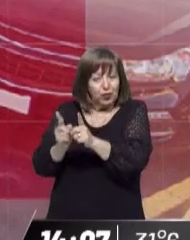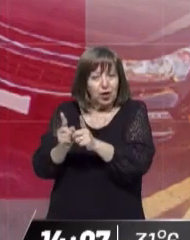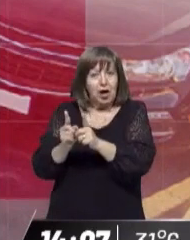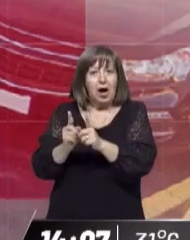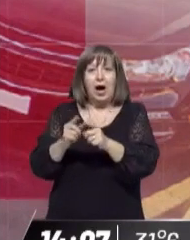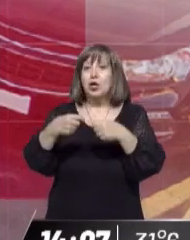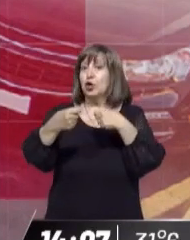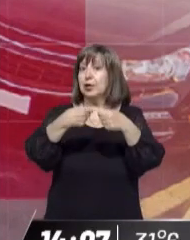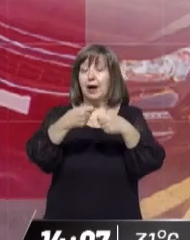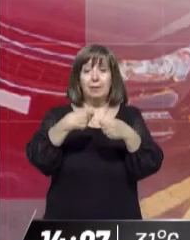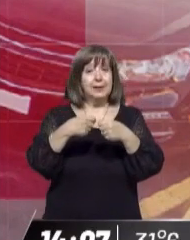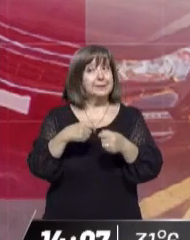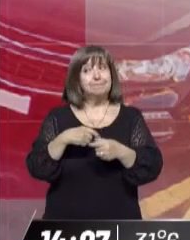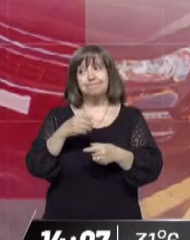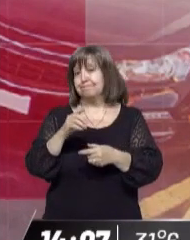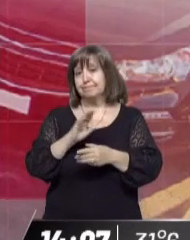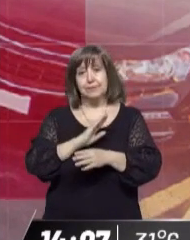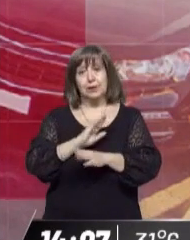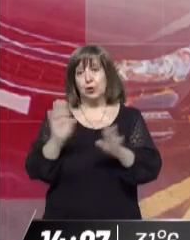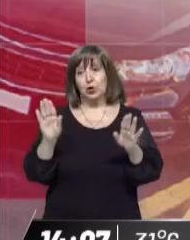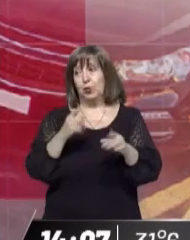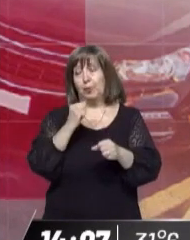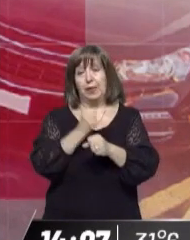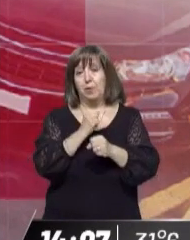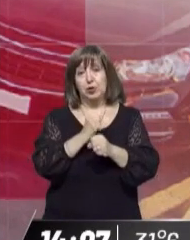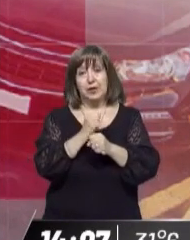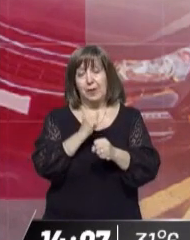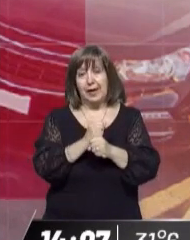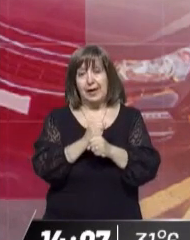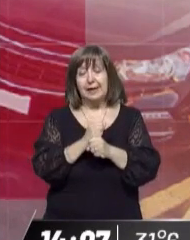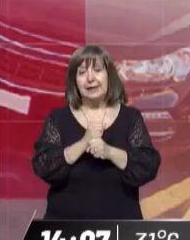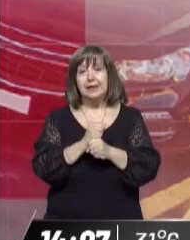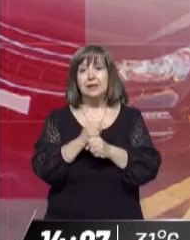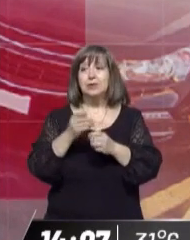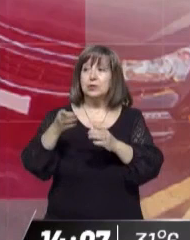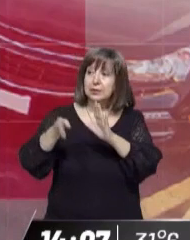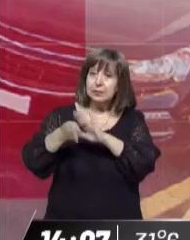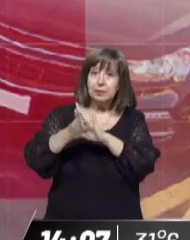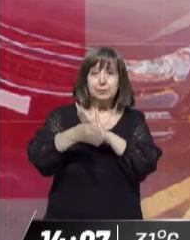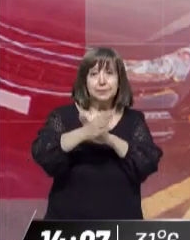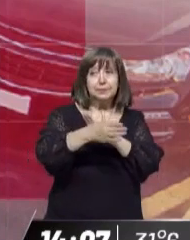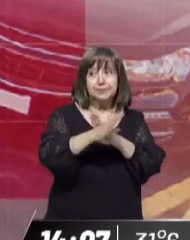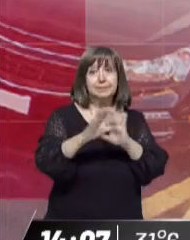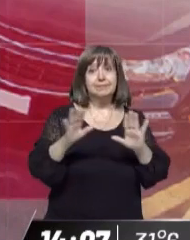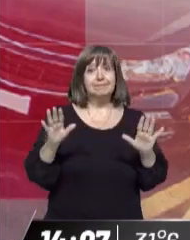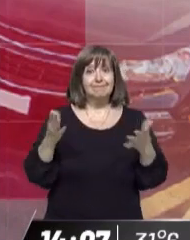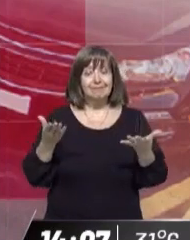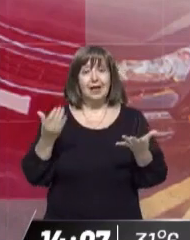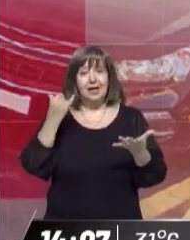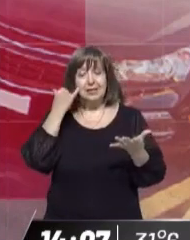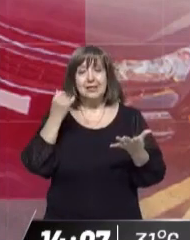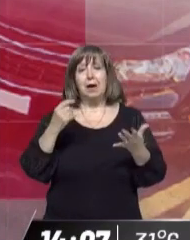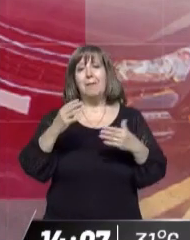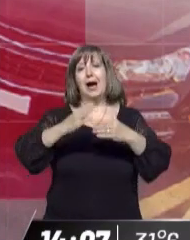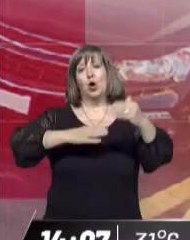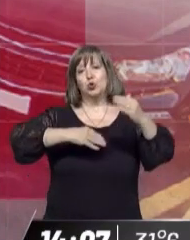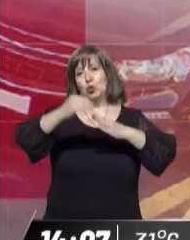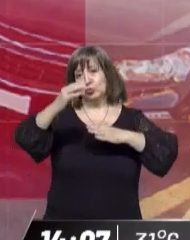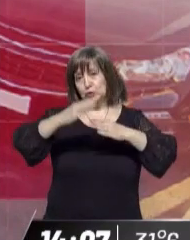hay mucha desocupación también en el sector, ¿eh? Va a aumentar la desocupación en todos los sectores, se va a notar sensiblemente en el área de la